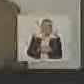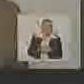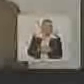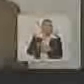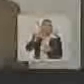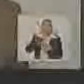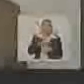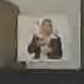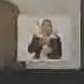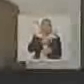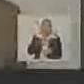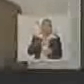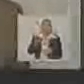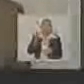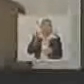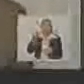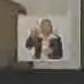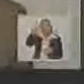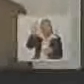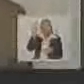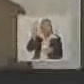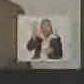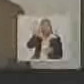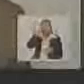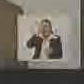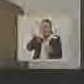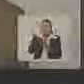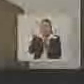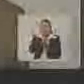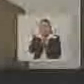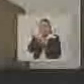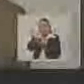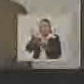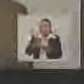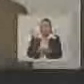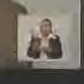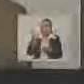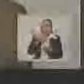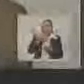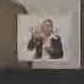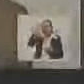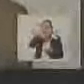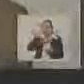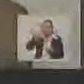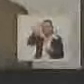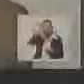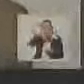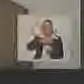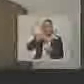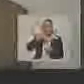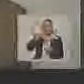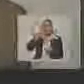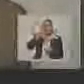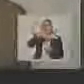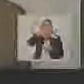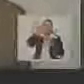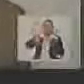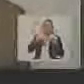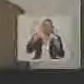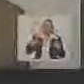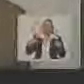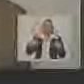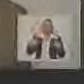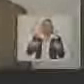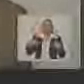posibilidad de desarrollo. Por eso tendremos que hacer un estudio de antropología criminógeno donde se originan